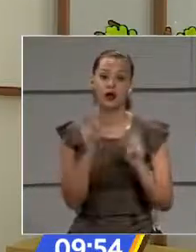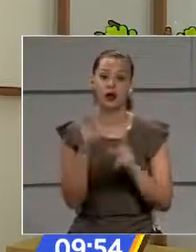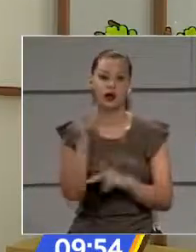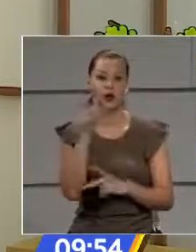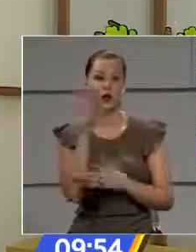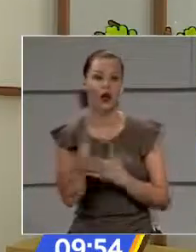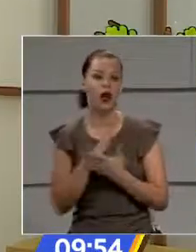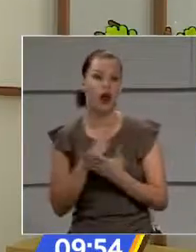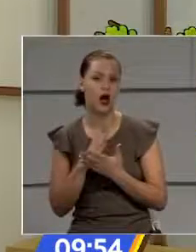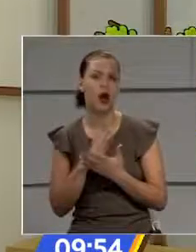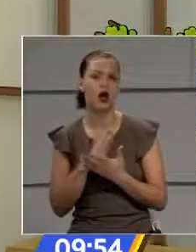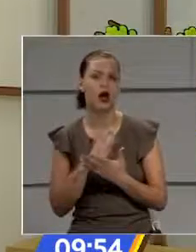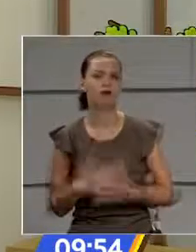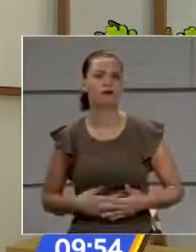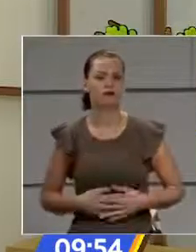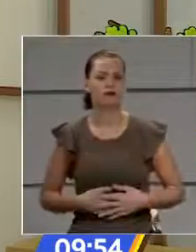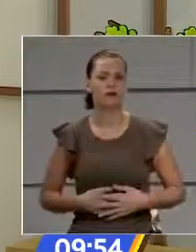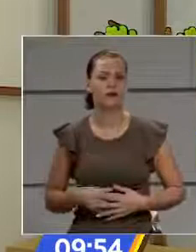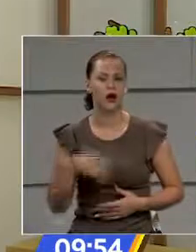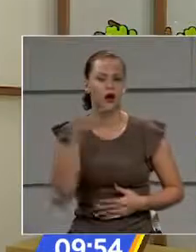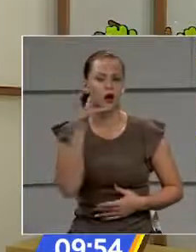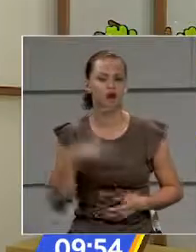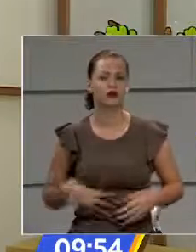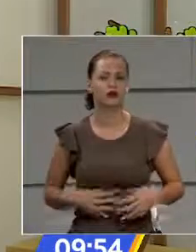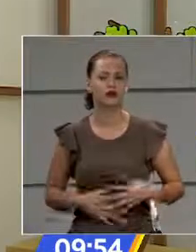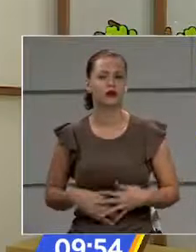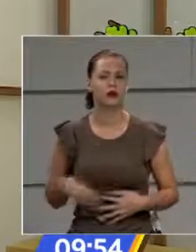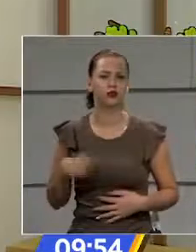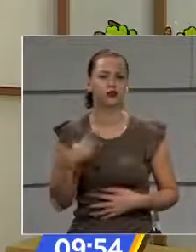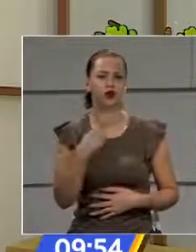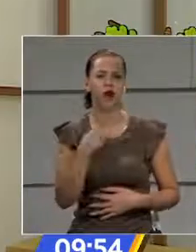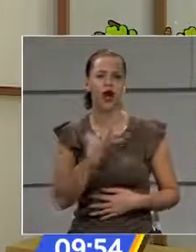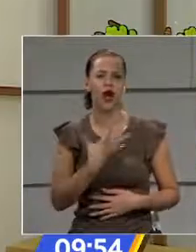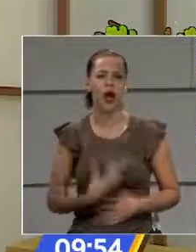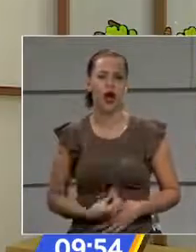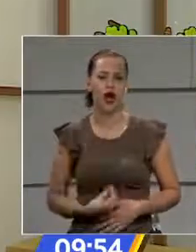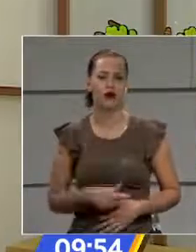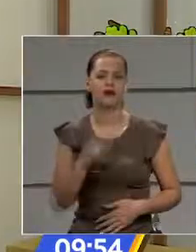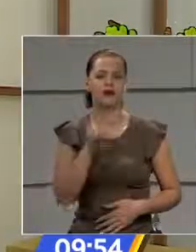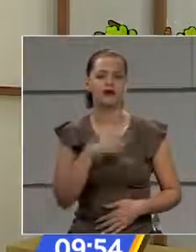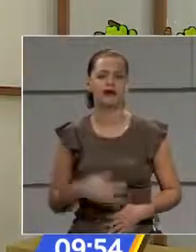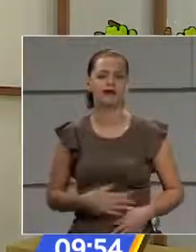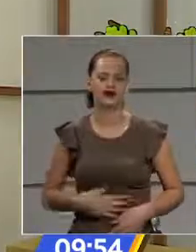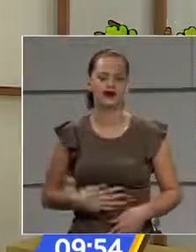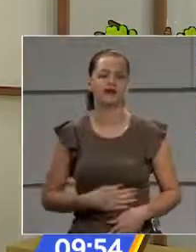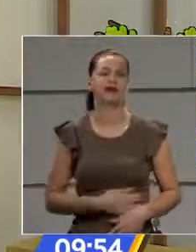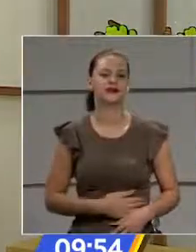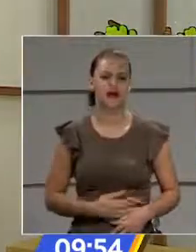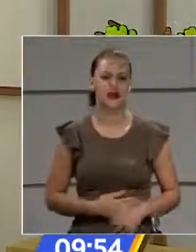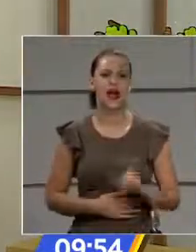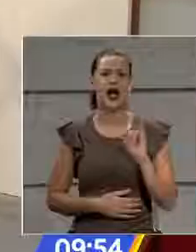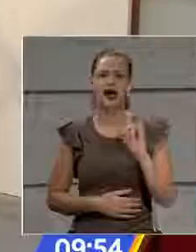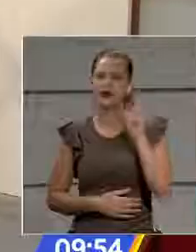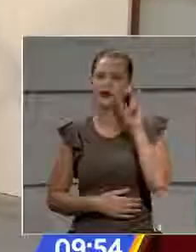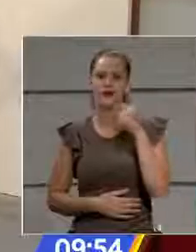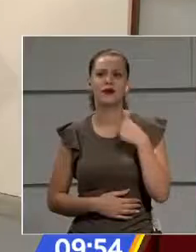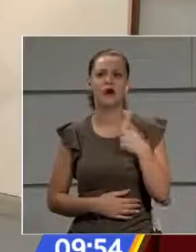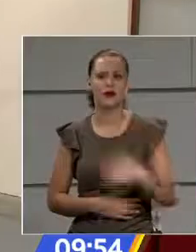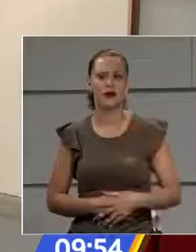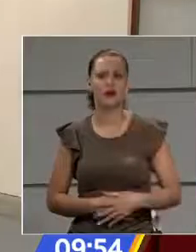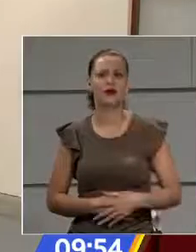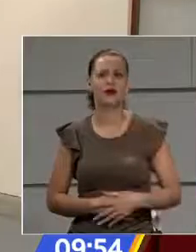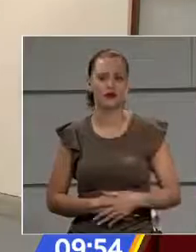también. Sí, ese es mi estómago, yo ya dije que tenía hambre. ¿Ese es nuestro? Oigan, ¿así suena el mío?